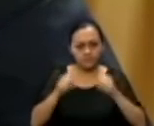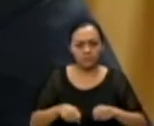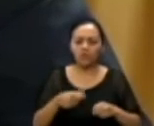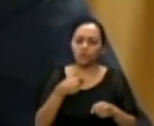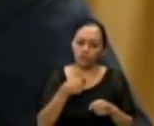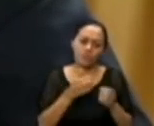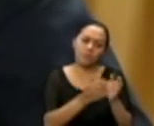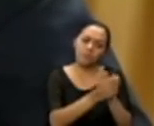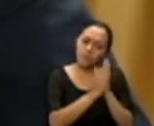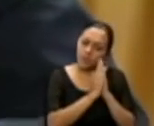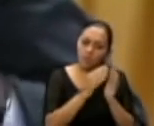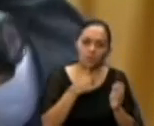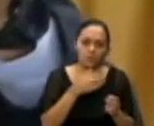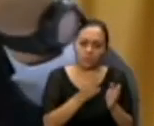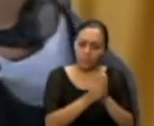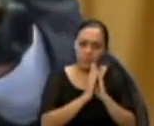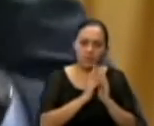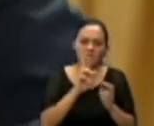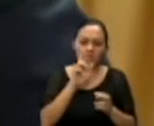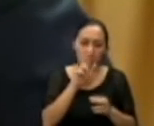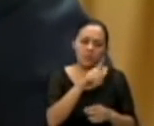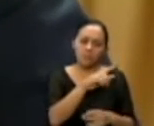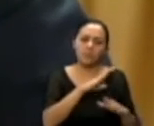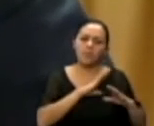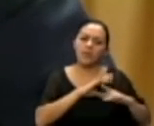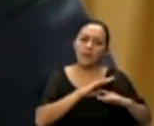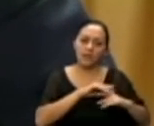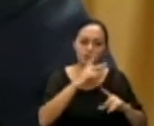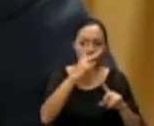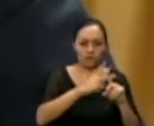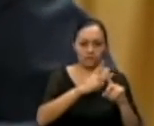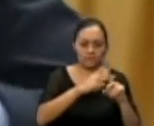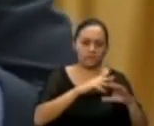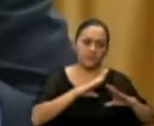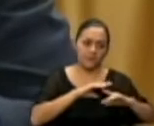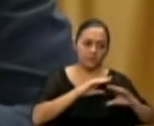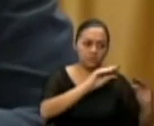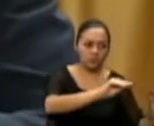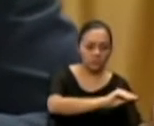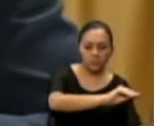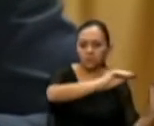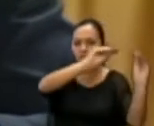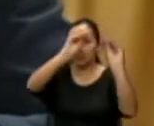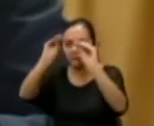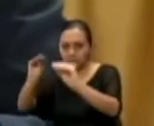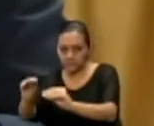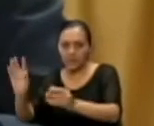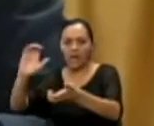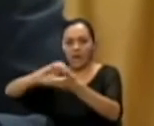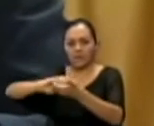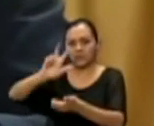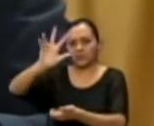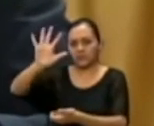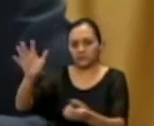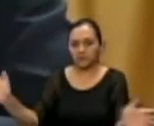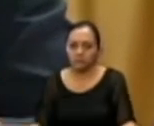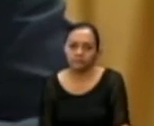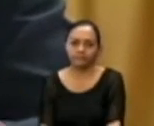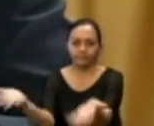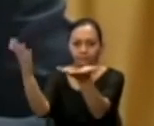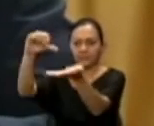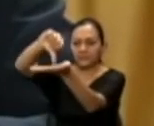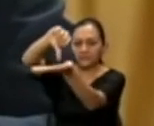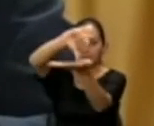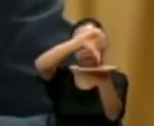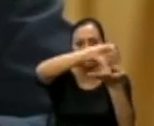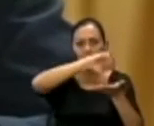que pida un par de meses de licencia para ayudarnos a fortalecer los centros revolución ciudadanas